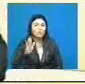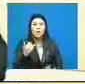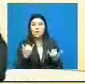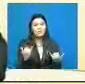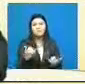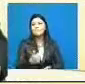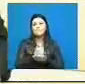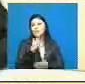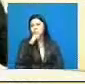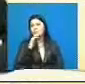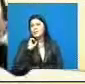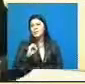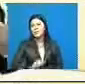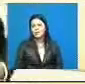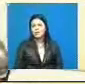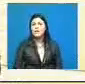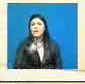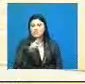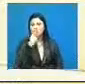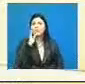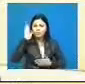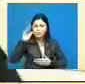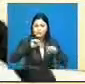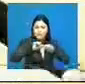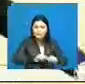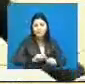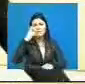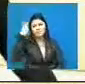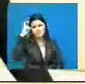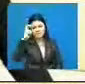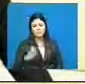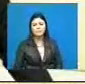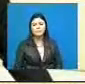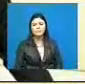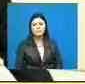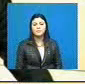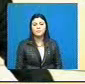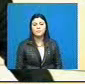esos beneficios. Ese es el compromiso con la sostenibilidad fiscal.